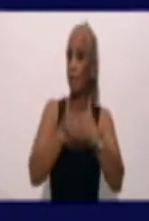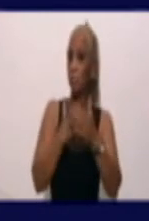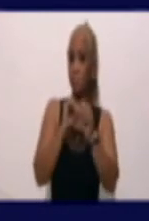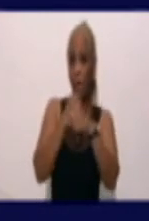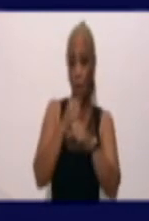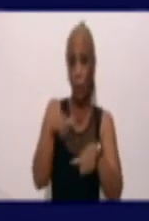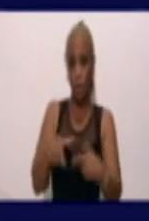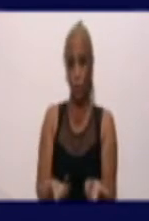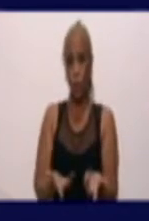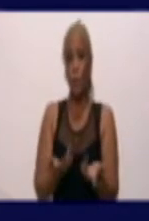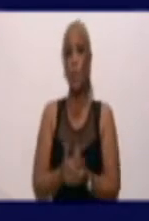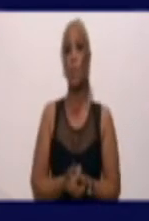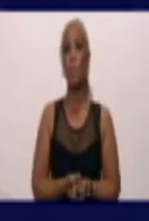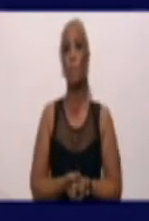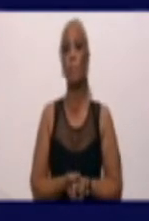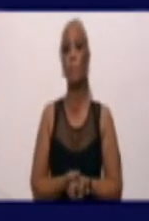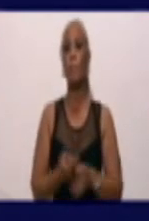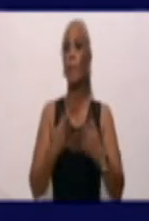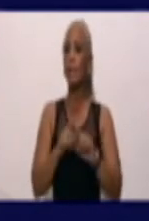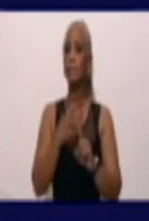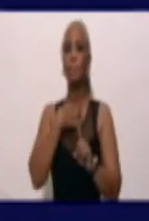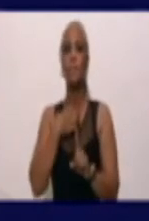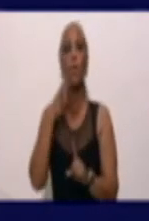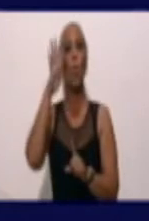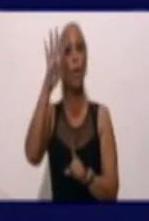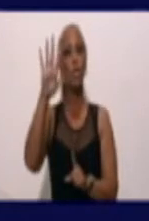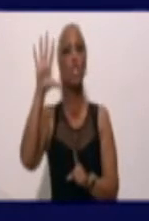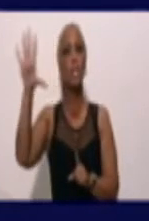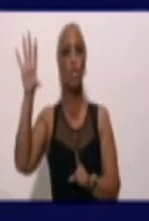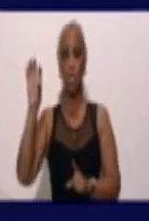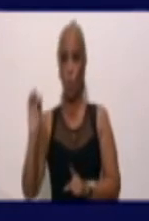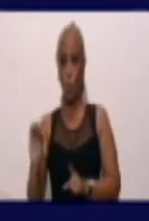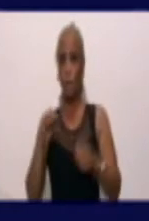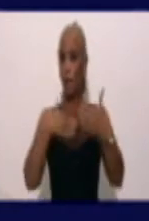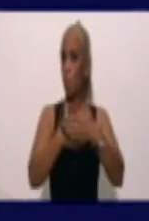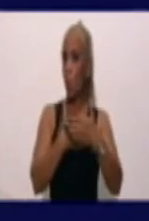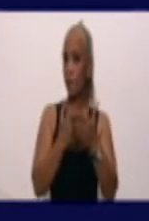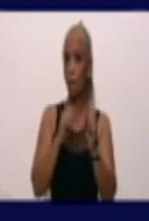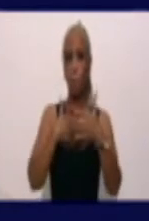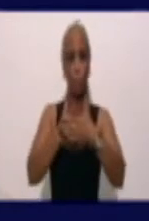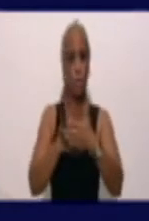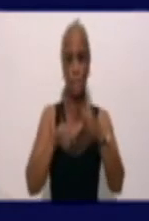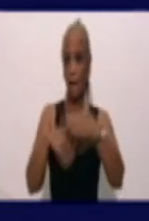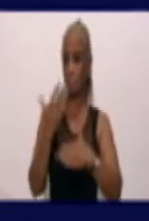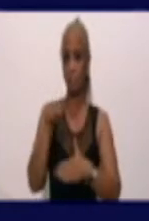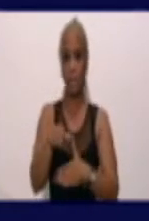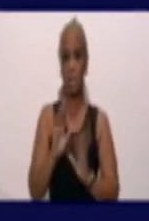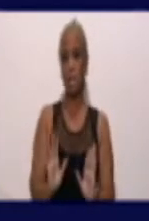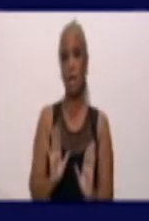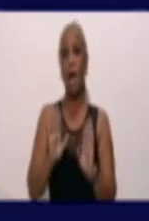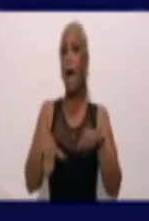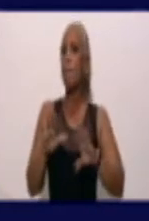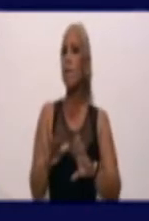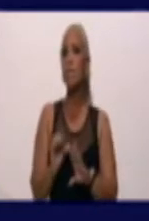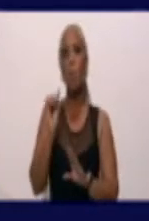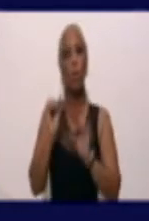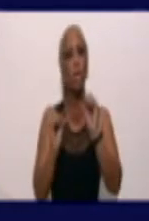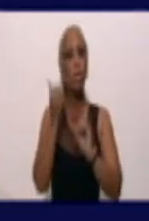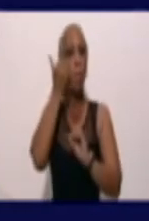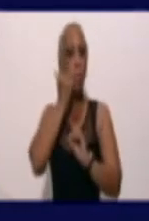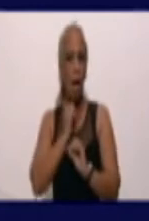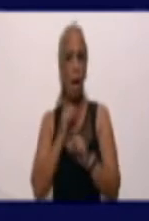molecular. Y tiene una capacidad de 450 muestras nada más procesar en el día. Hay ocasiones que puede hacer un poquito más,